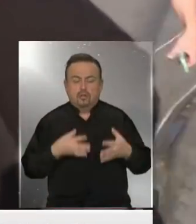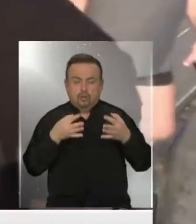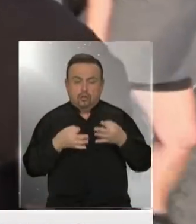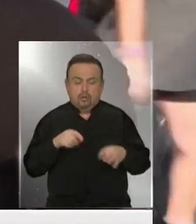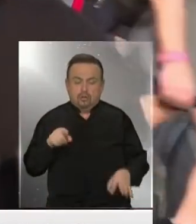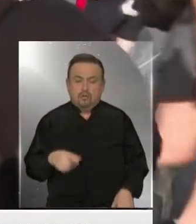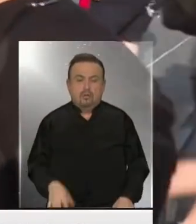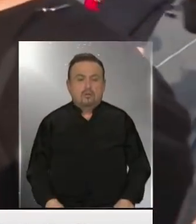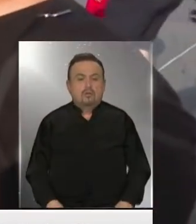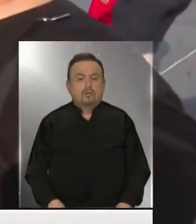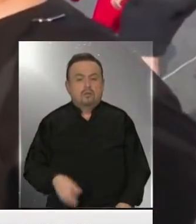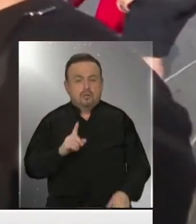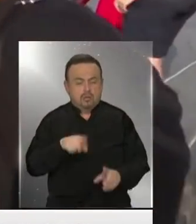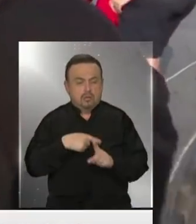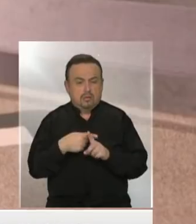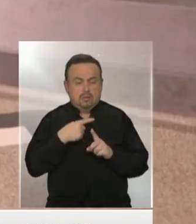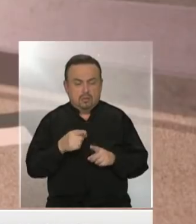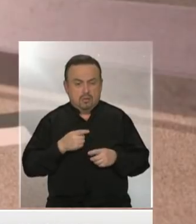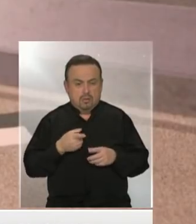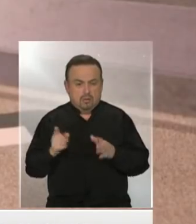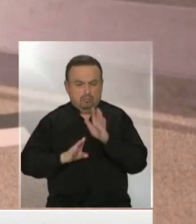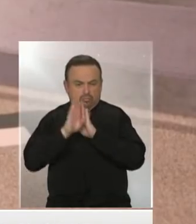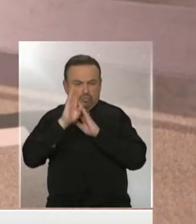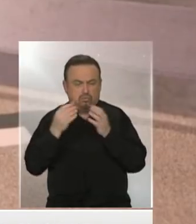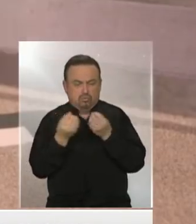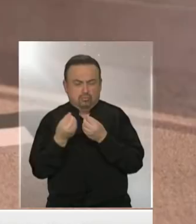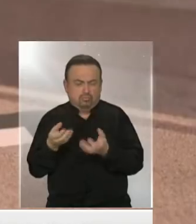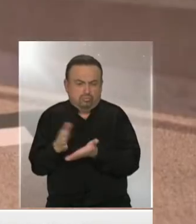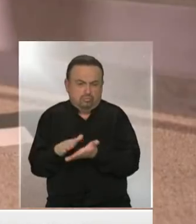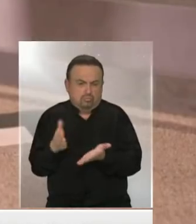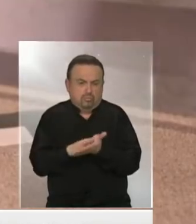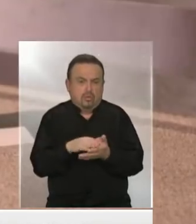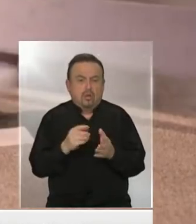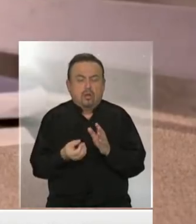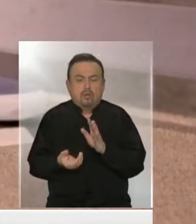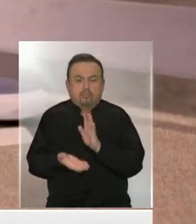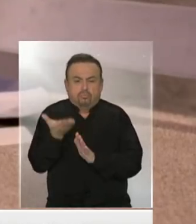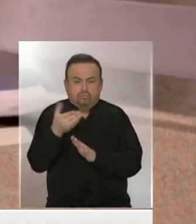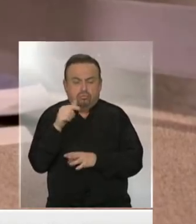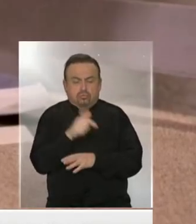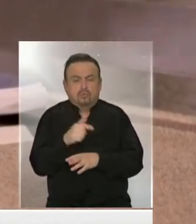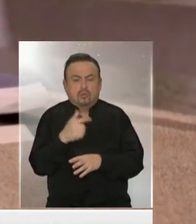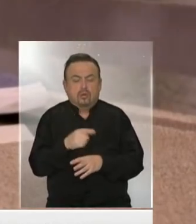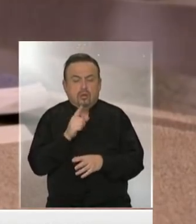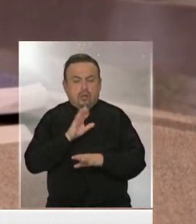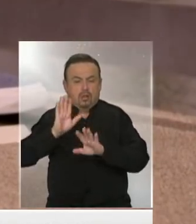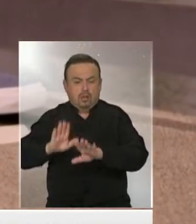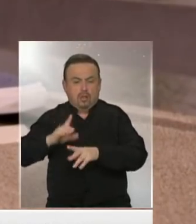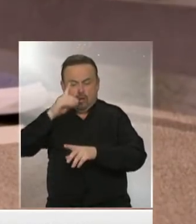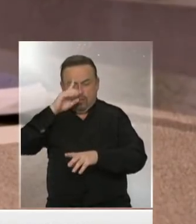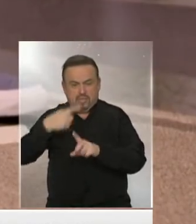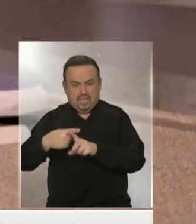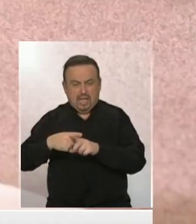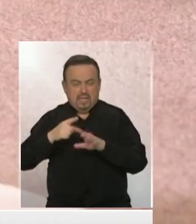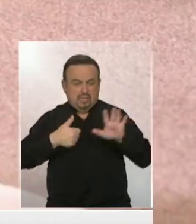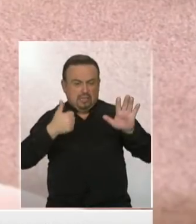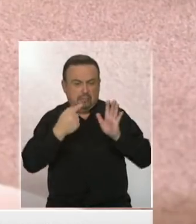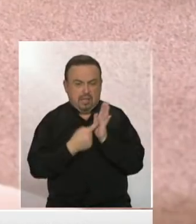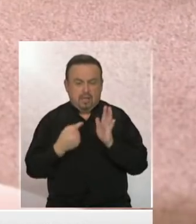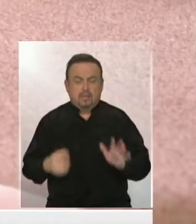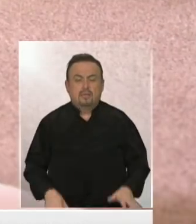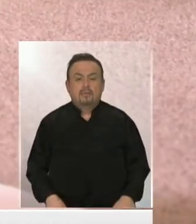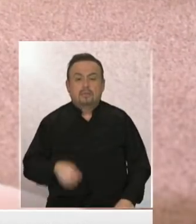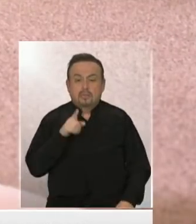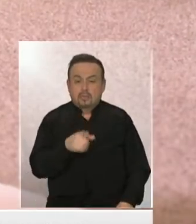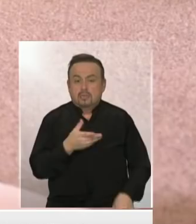pandemia. Y además hay un repunte en la cantidad de fallecidos y un aumento en las hospitalizaciones que llegan a 6.000. Así que